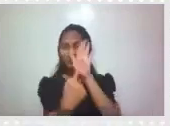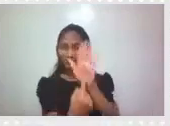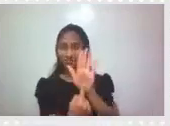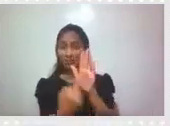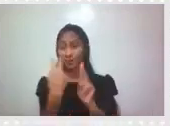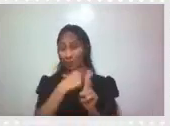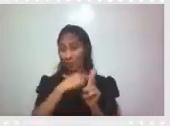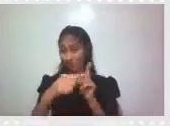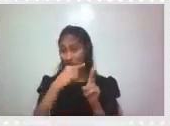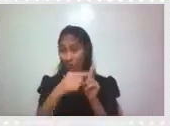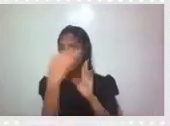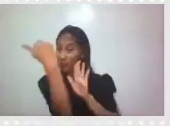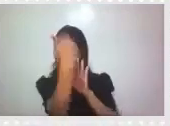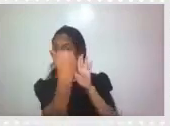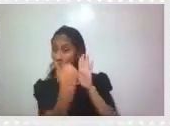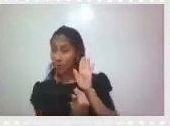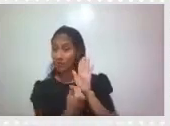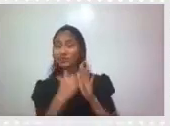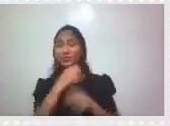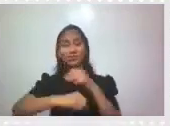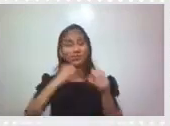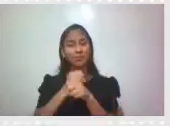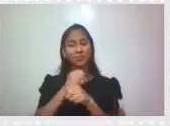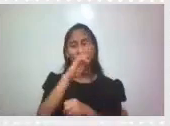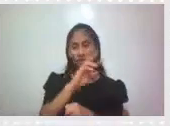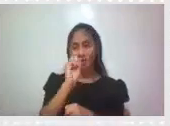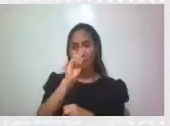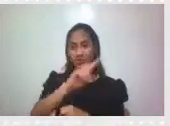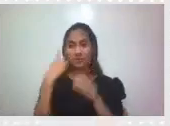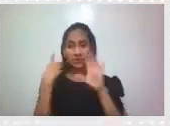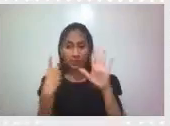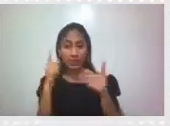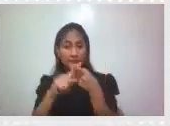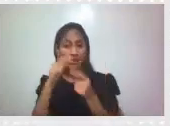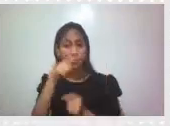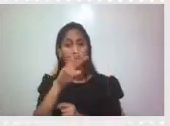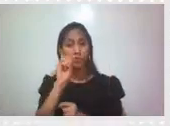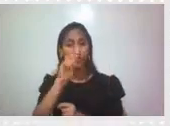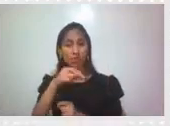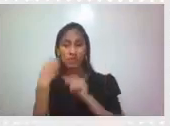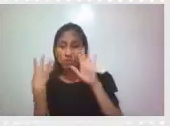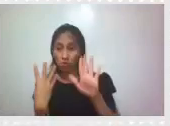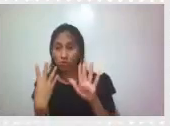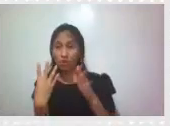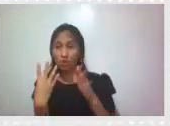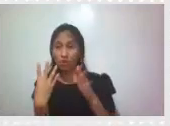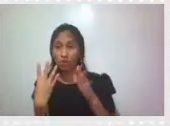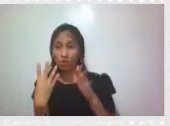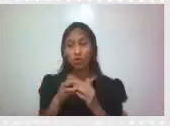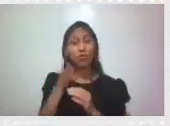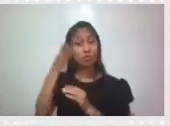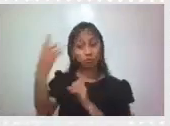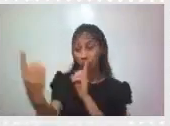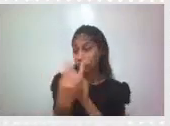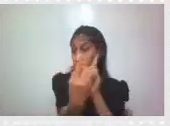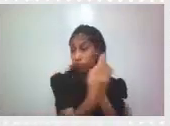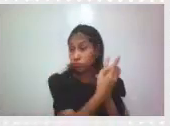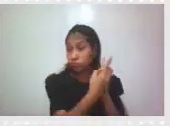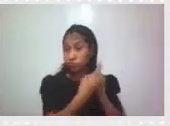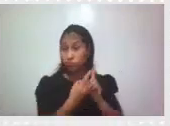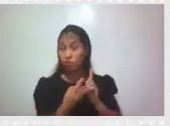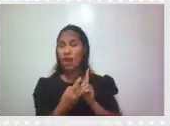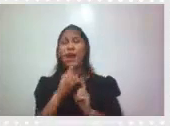ruta del 2016 al 2019, lo que nosotros logramos fue llegar a 261 líderes indígenas